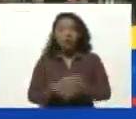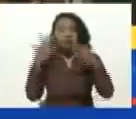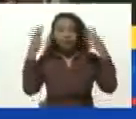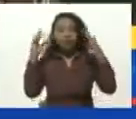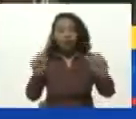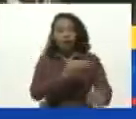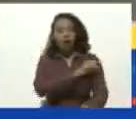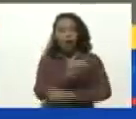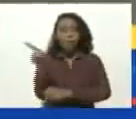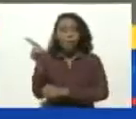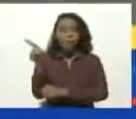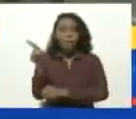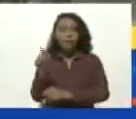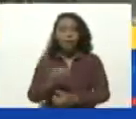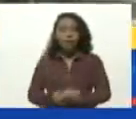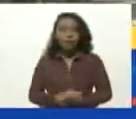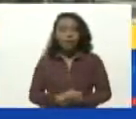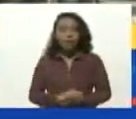¡Cúmplase!